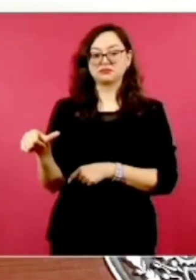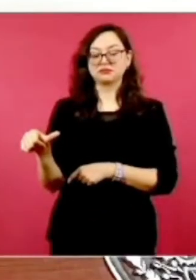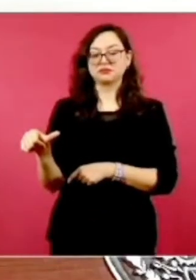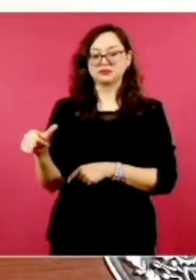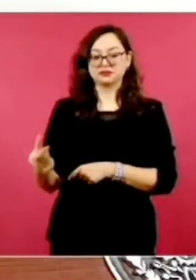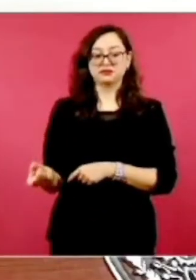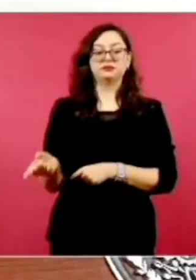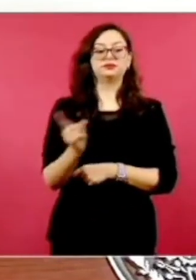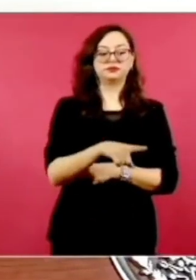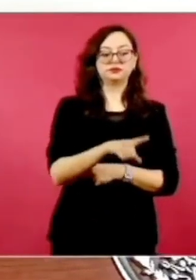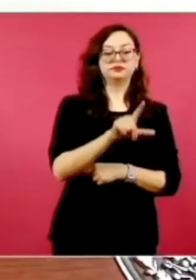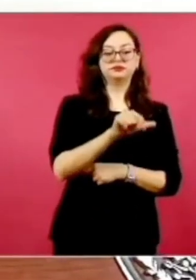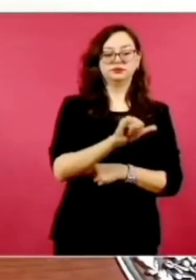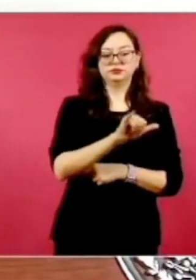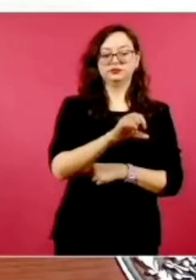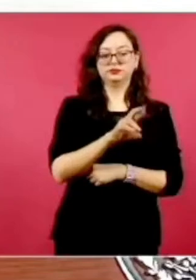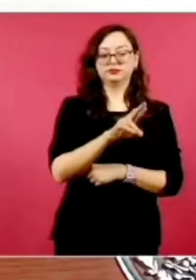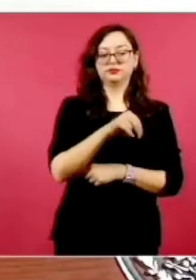La Jornada